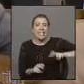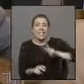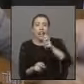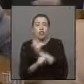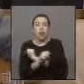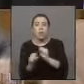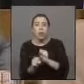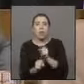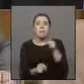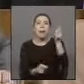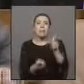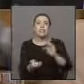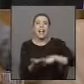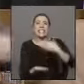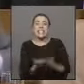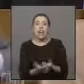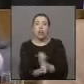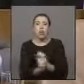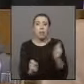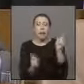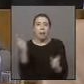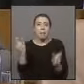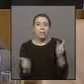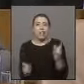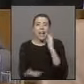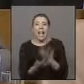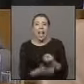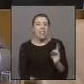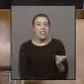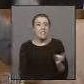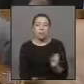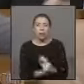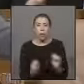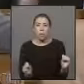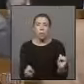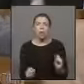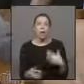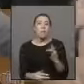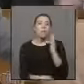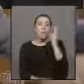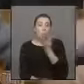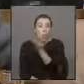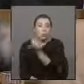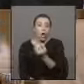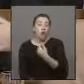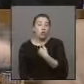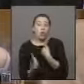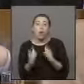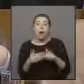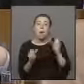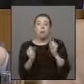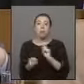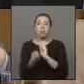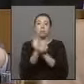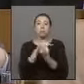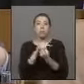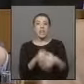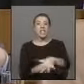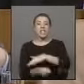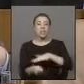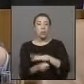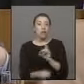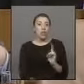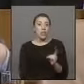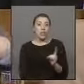está hecha para los sanos? No está hecha para las personas con discapacidad. Y mañana usted, yo, cualquiera de nosotros, podemos tener una situación de